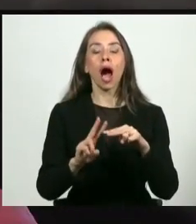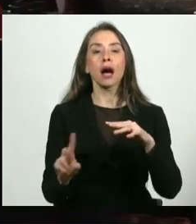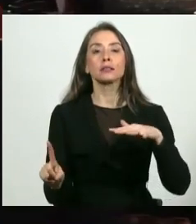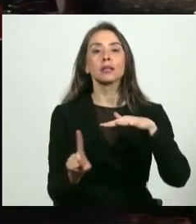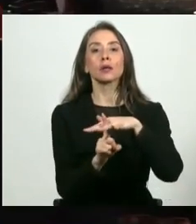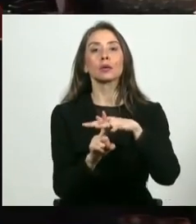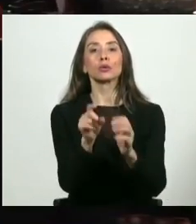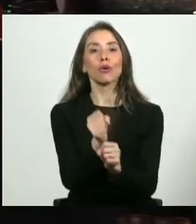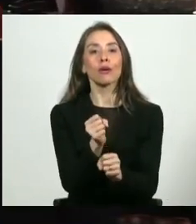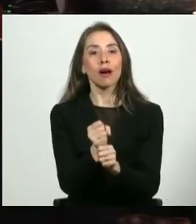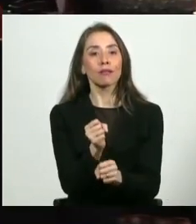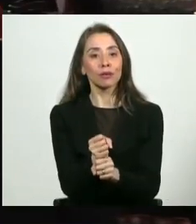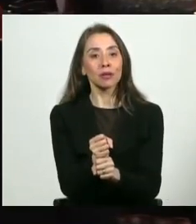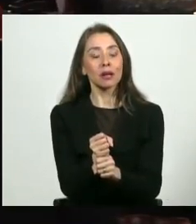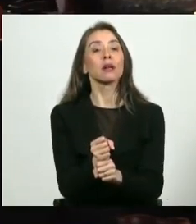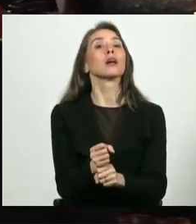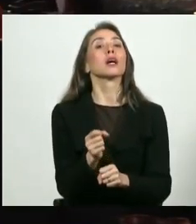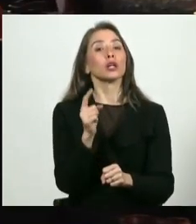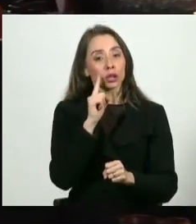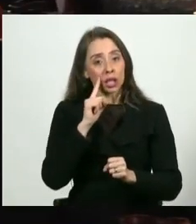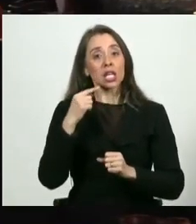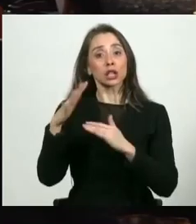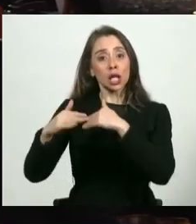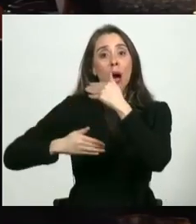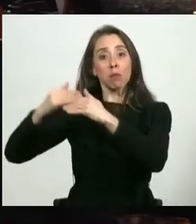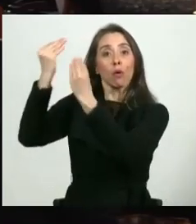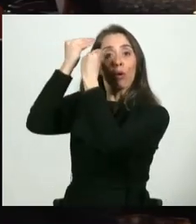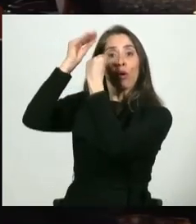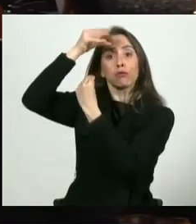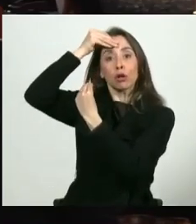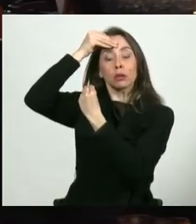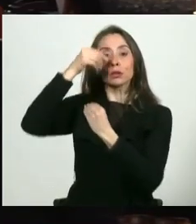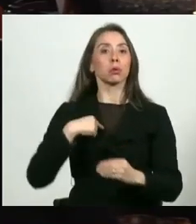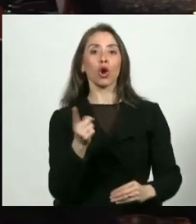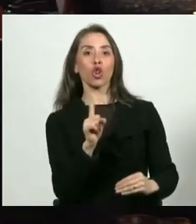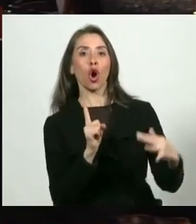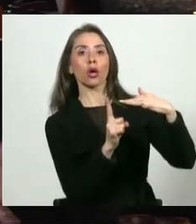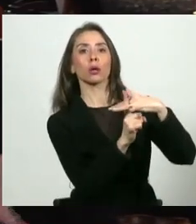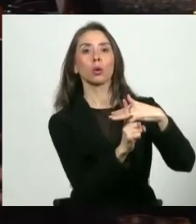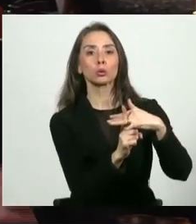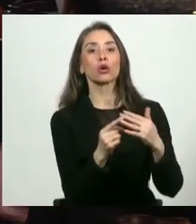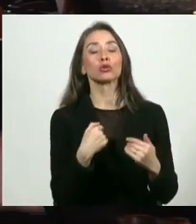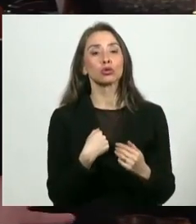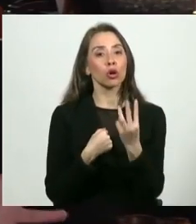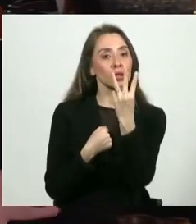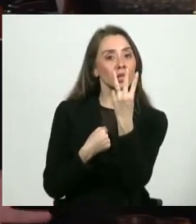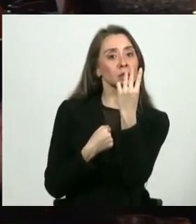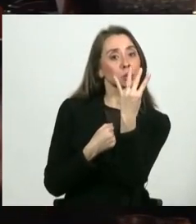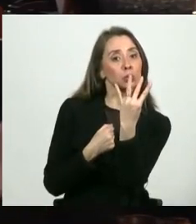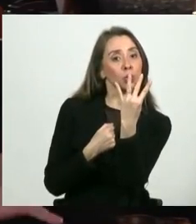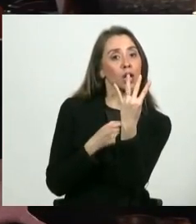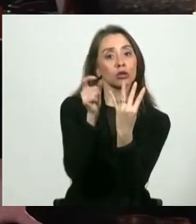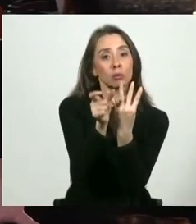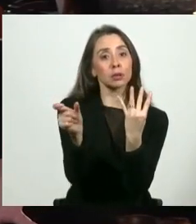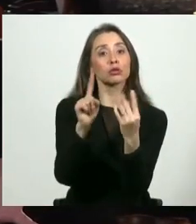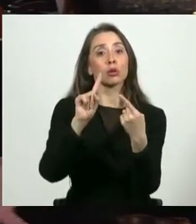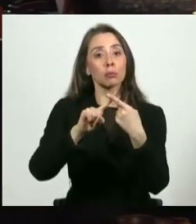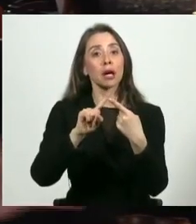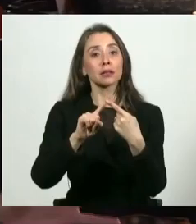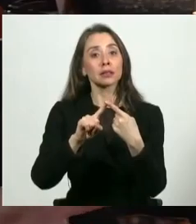inclusión laboral, porque efectivamente tienen un proceso de formación, pero no de inclusión. Hoy día, por lo menos, yo tengo 3-4